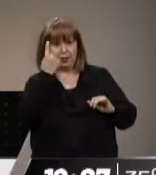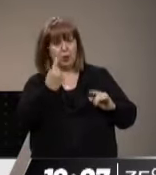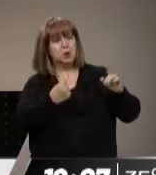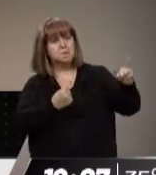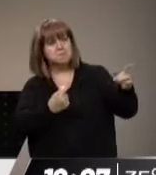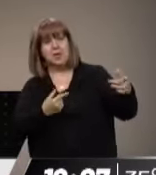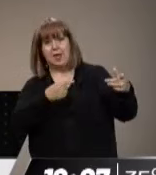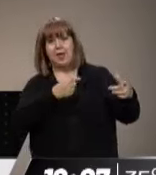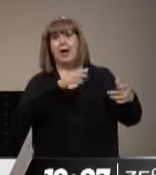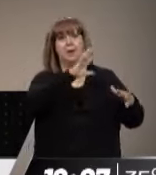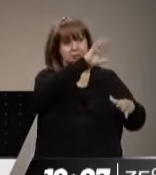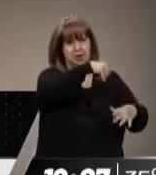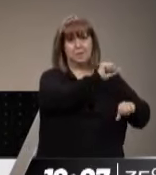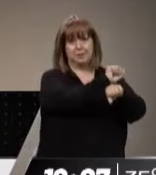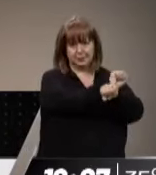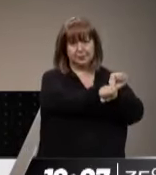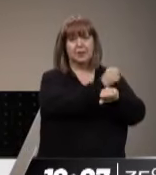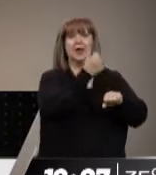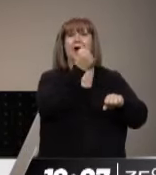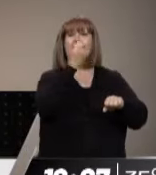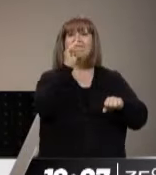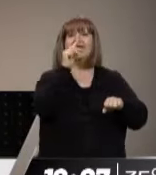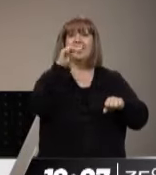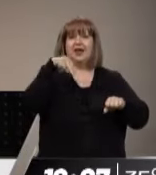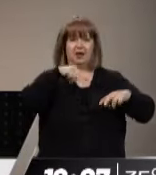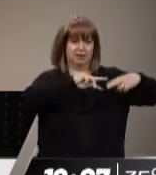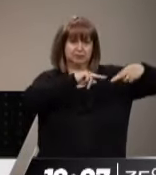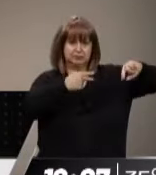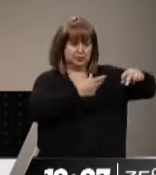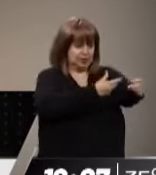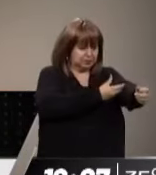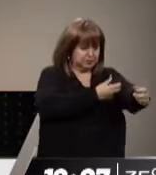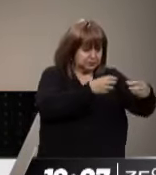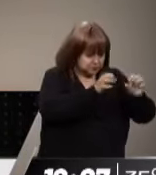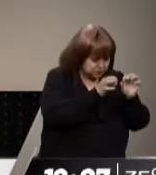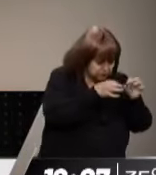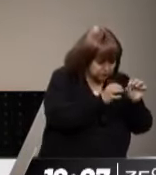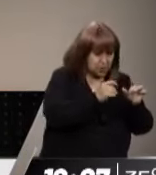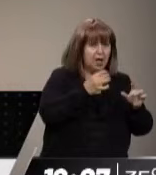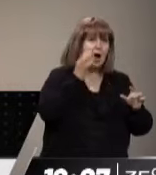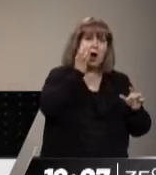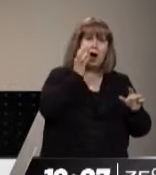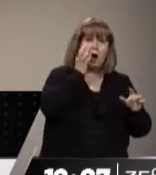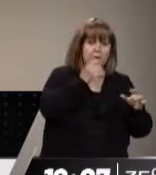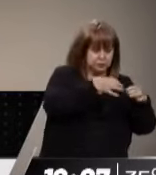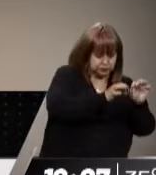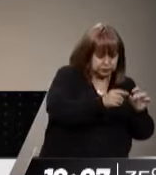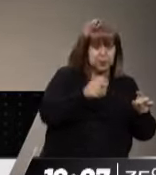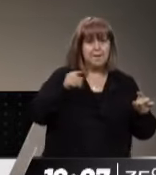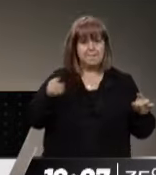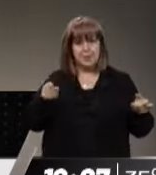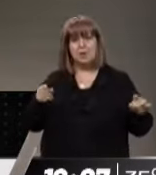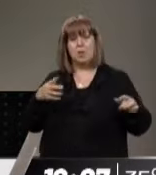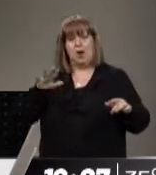estudios de ADN correspondientes y los cotejos realizados en las últimas horas, se determinó que de haber existido un abuso, y se entiende hasta